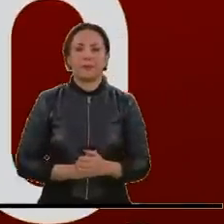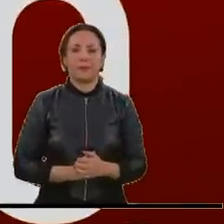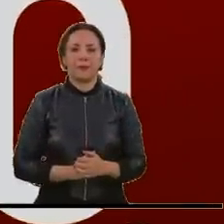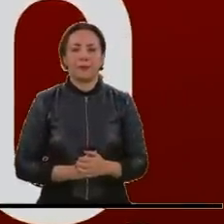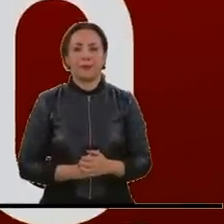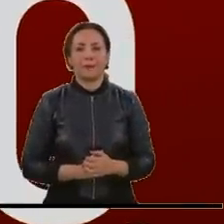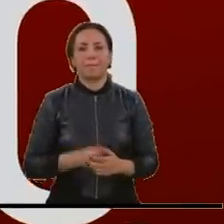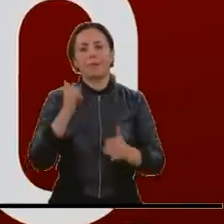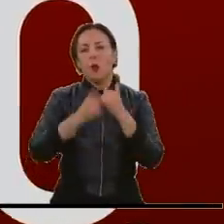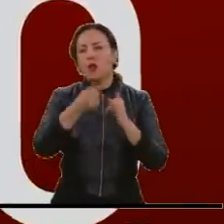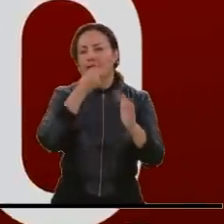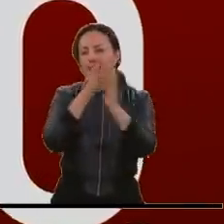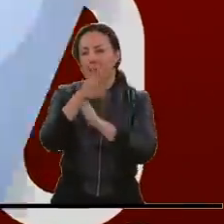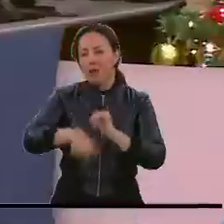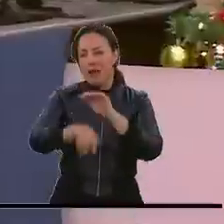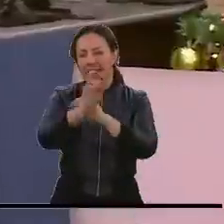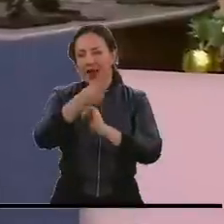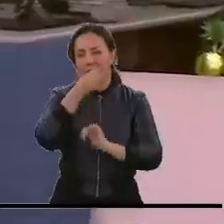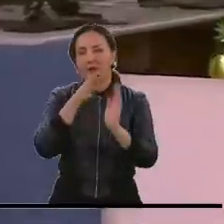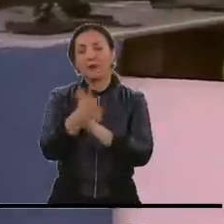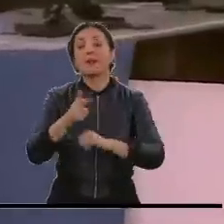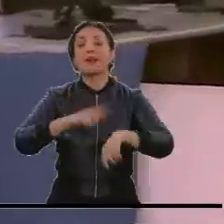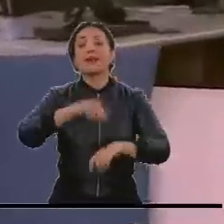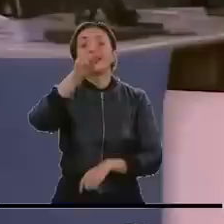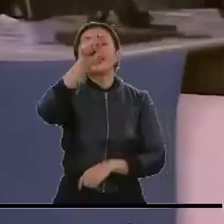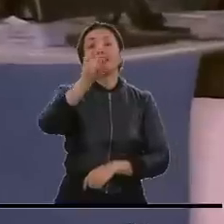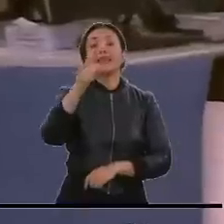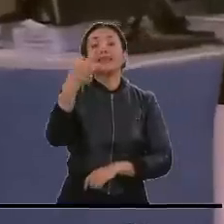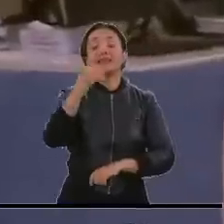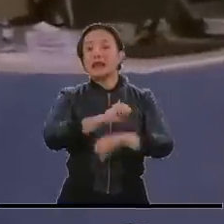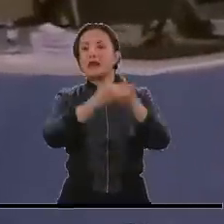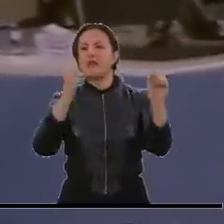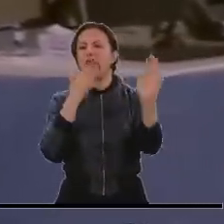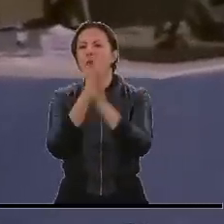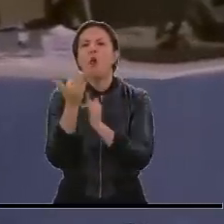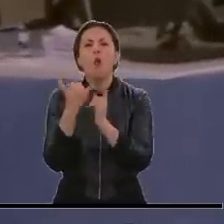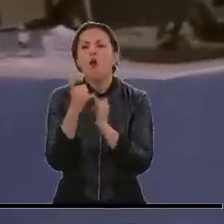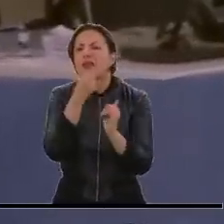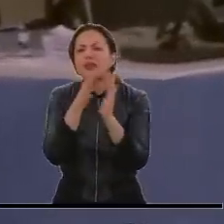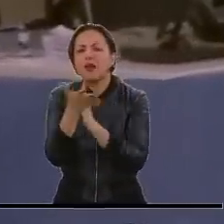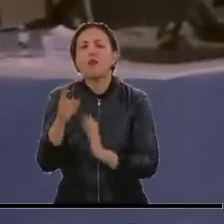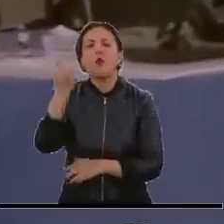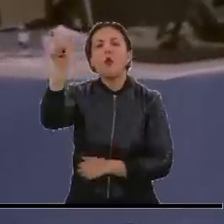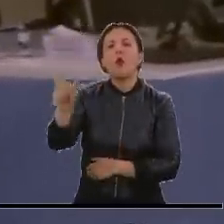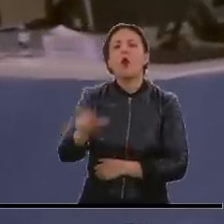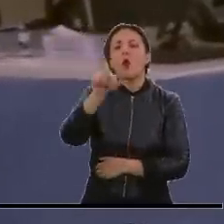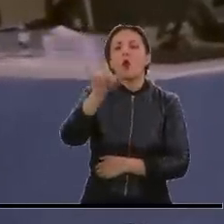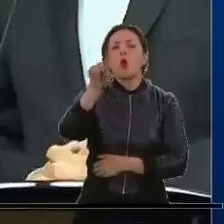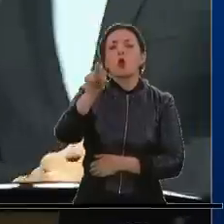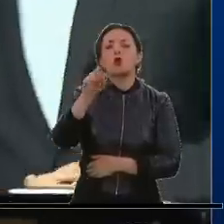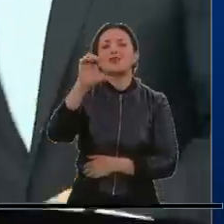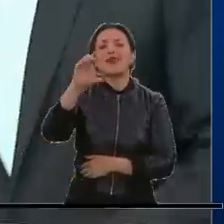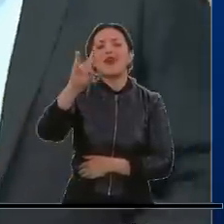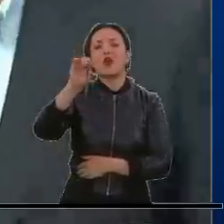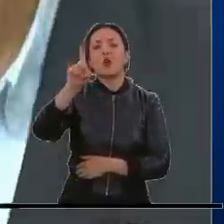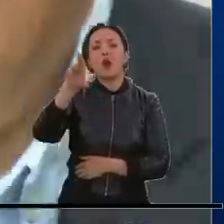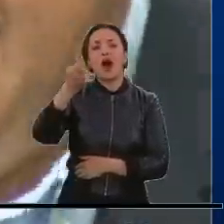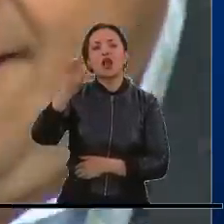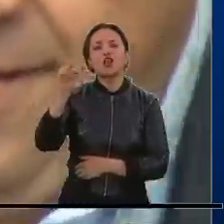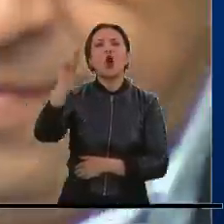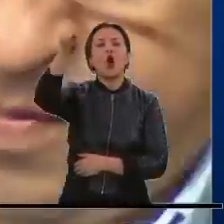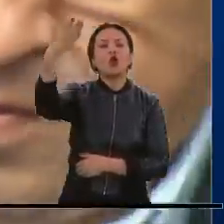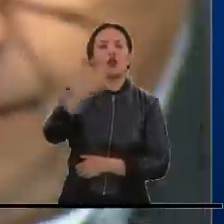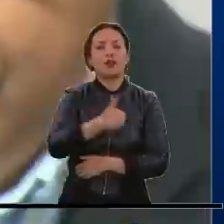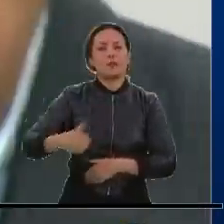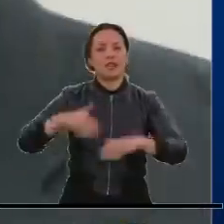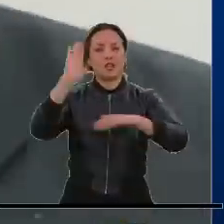Lo último en Noticias Caracol. 7:13, lo último lo tenemos con Luis Eduardo Maldonado desde el Palacio. Luis Eduardo, ¿qué ha pasado?